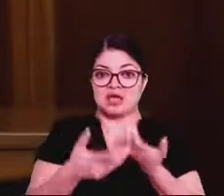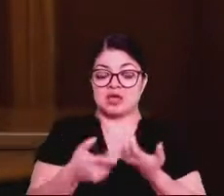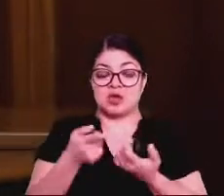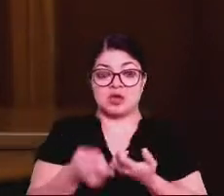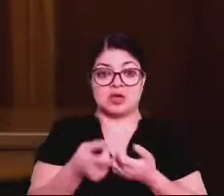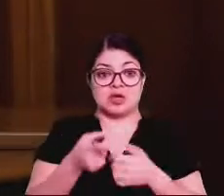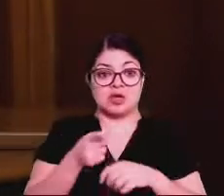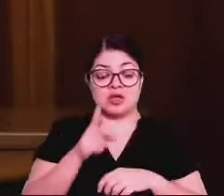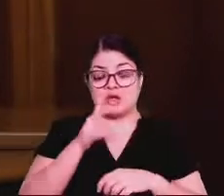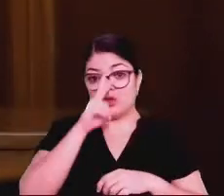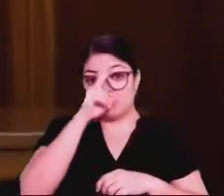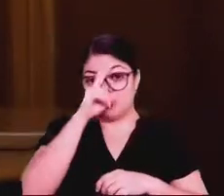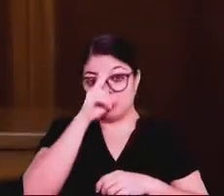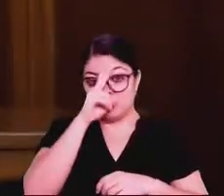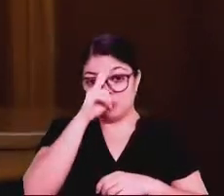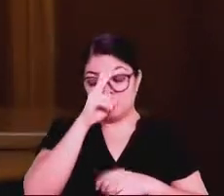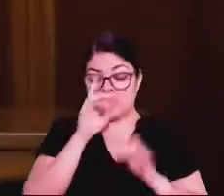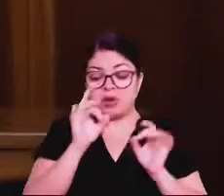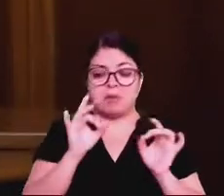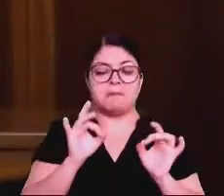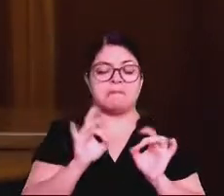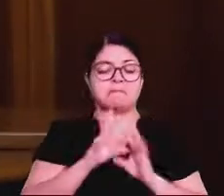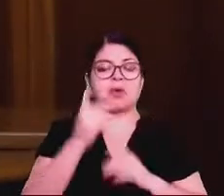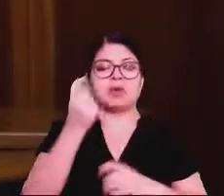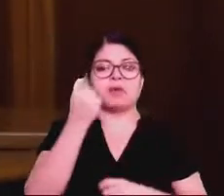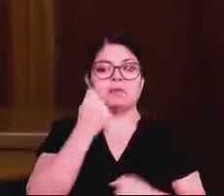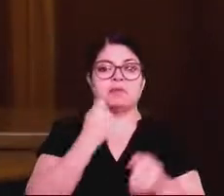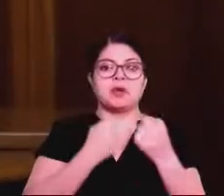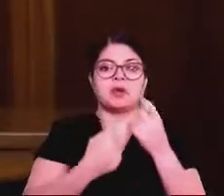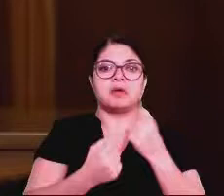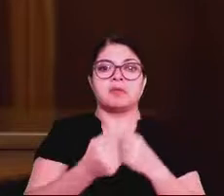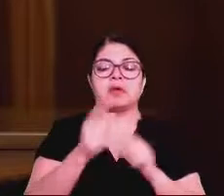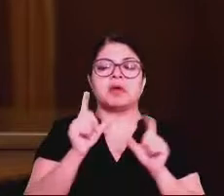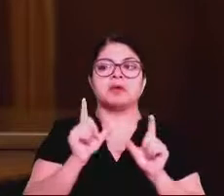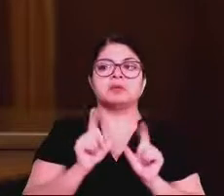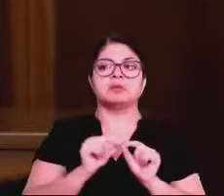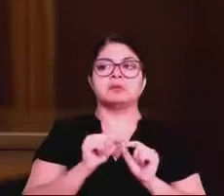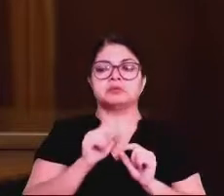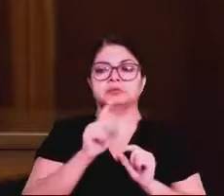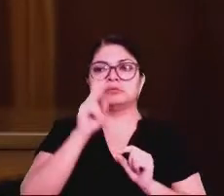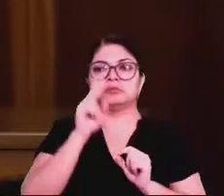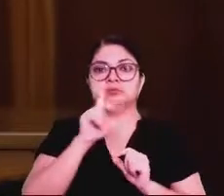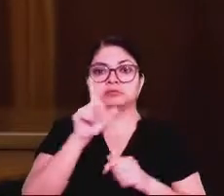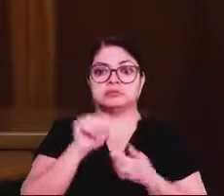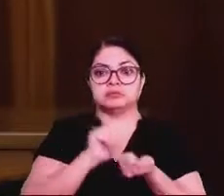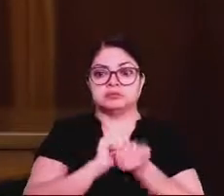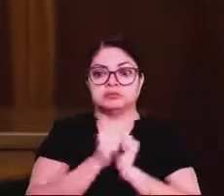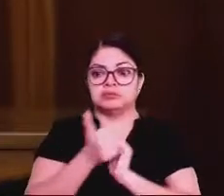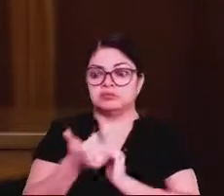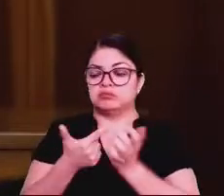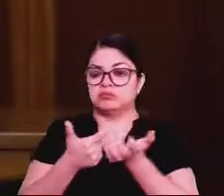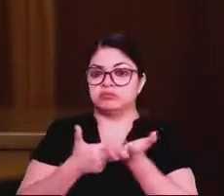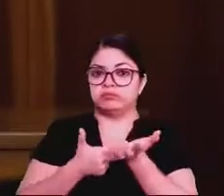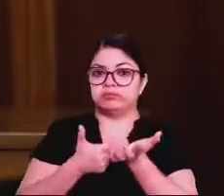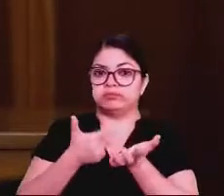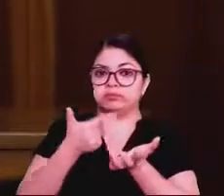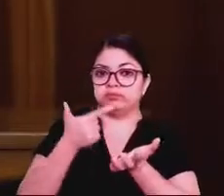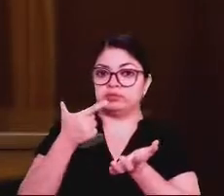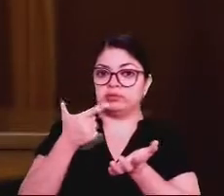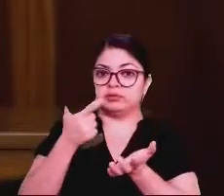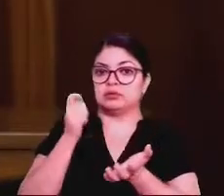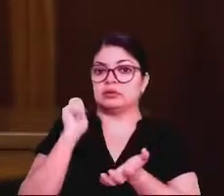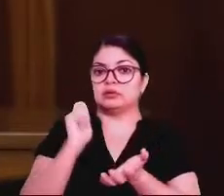abarcando desde dolores repentinos y de corta duración a enfermedades crónicas,